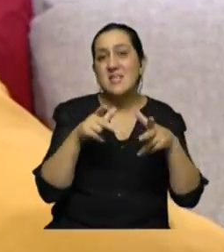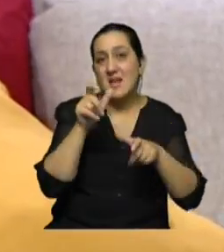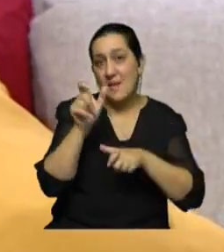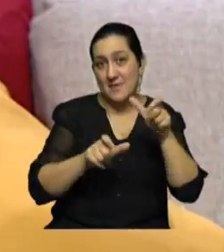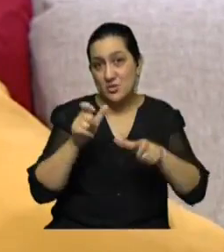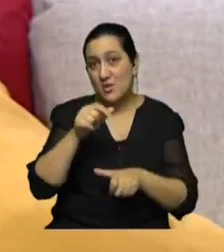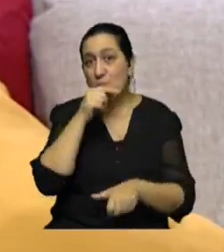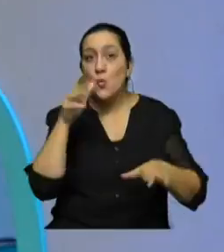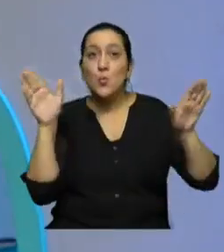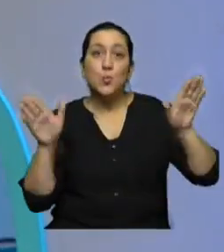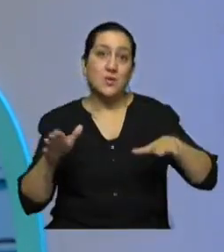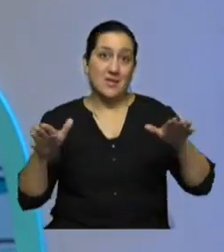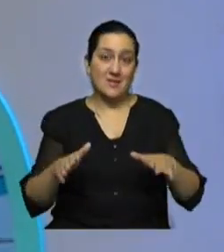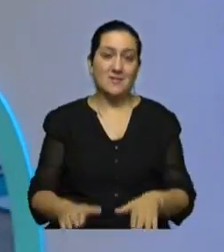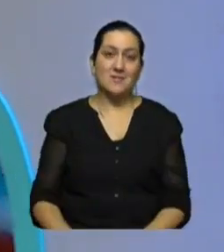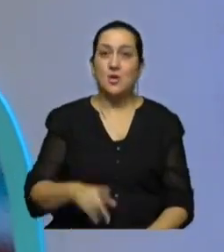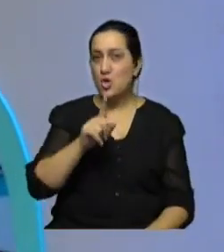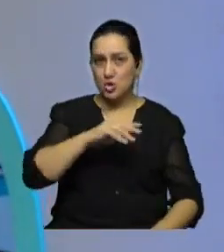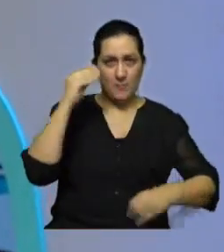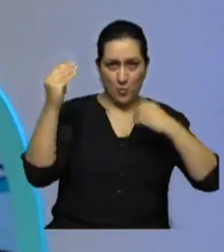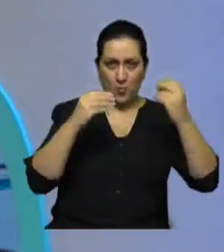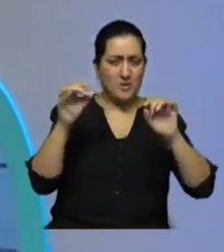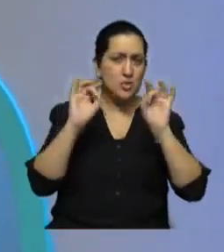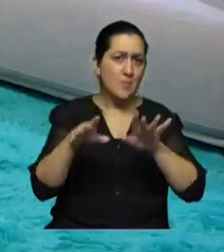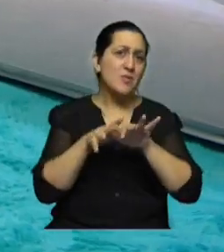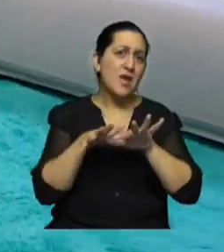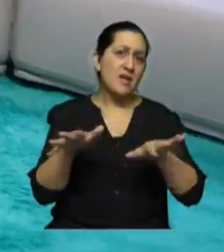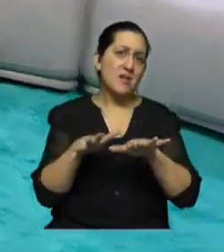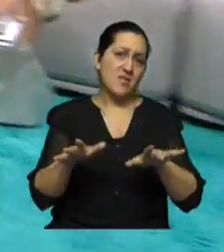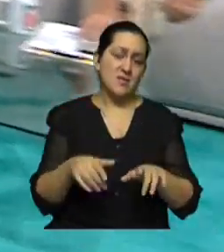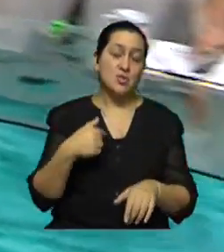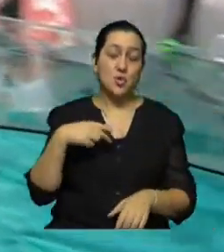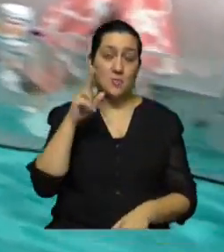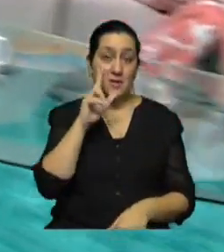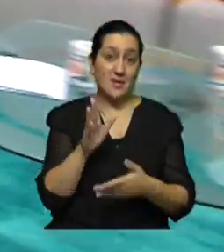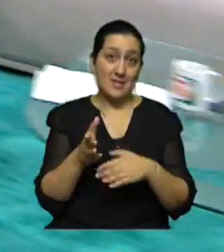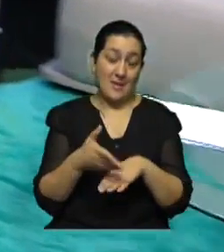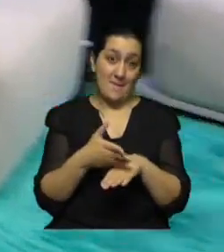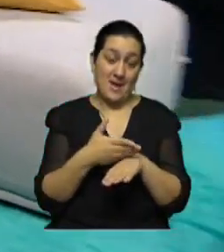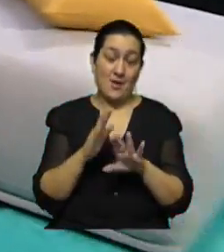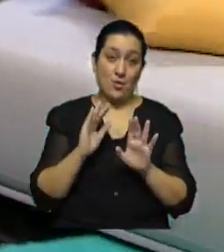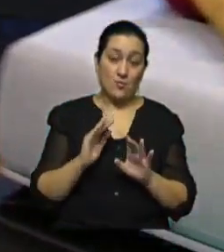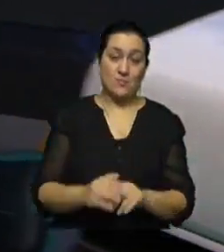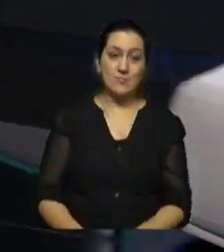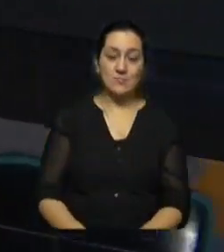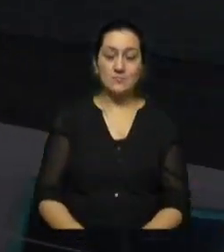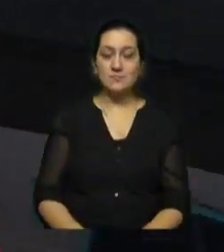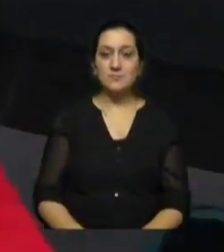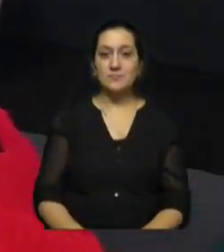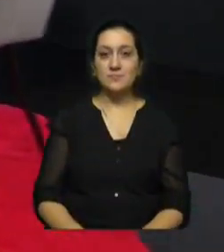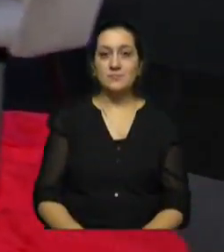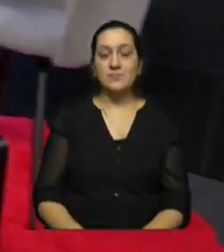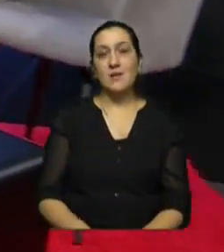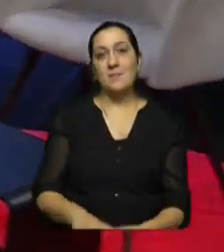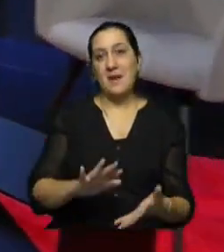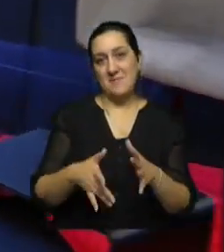social Twitter. No se preocupen, es una red social nada más. Vamos. Yo miré temprano hoy. Sí. A ver. Sí, porque me parece que es medio